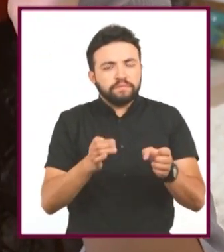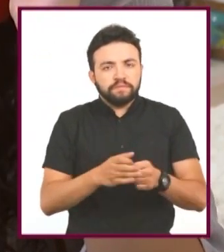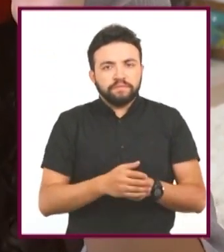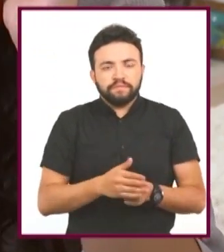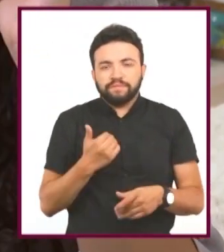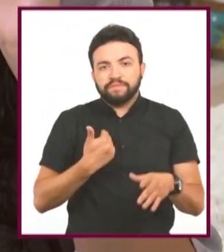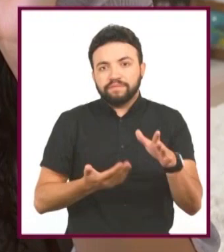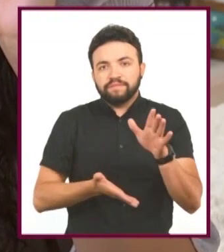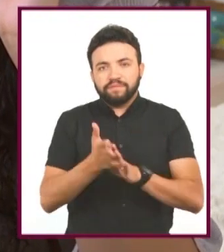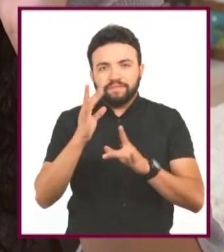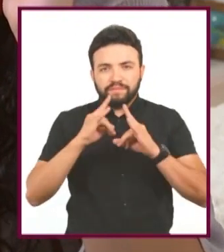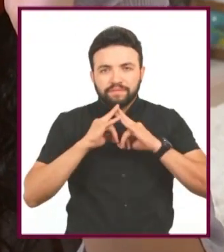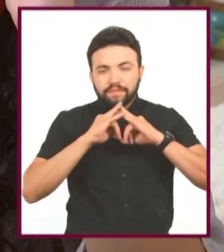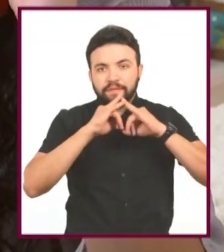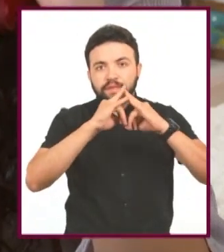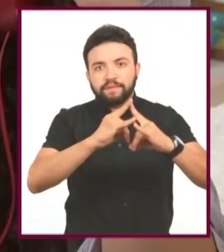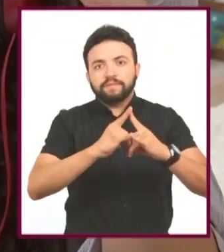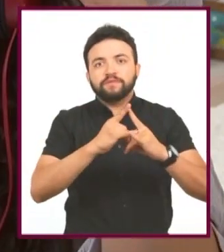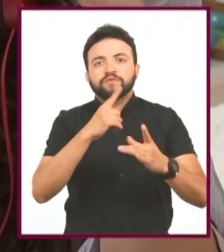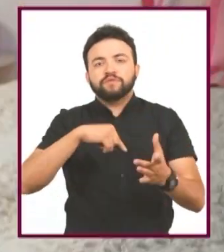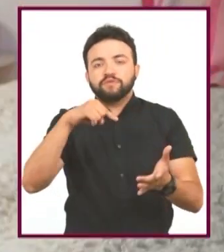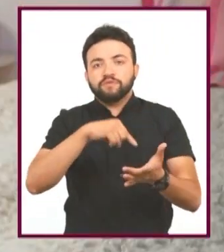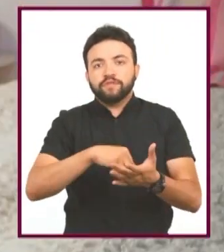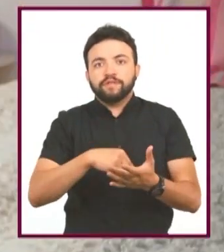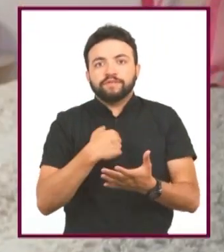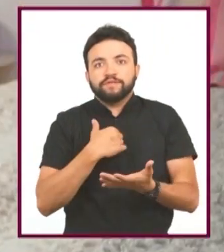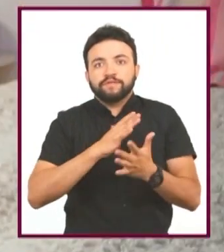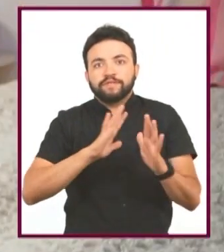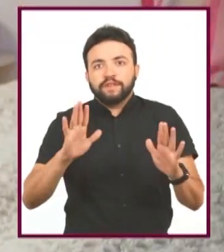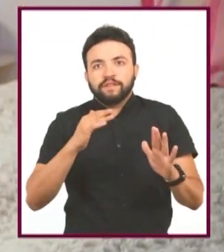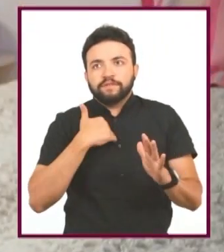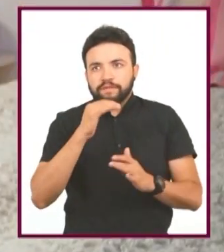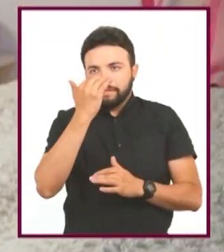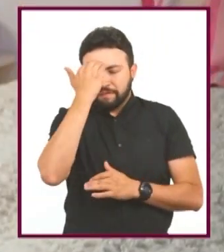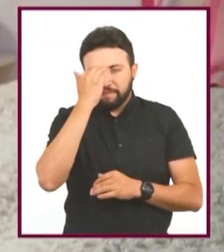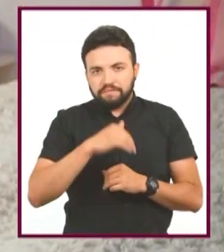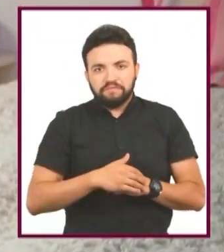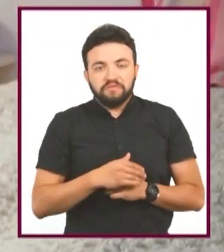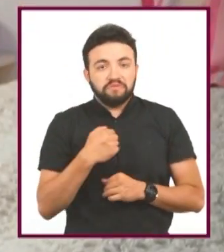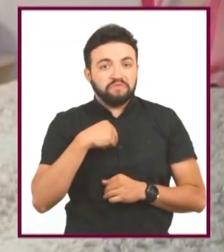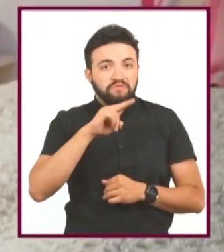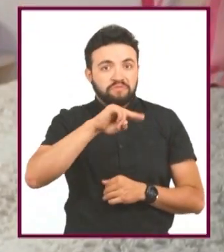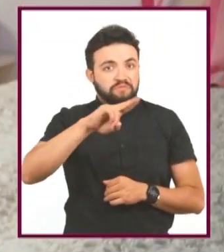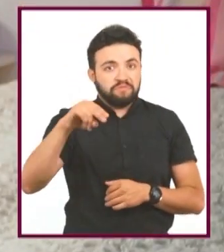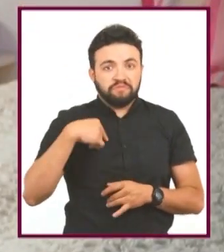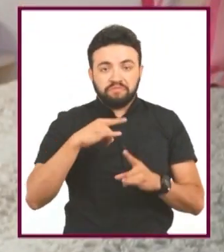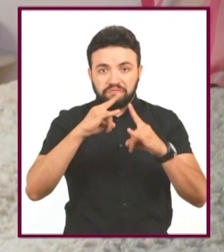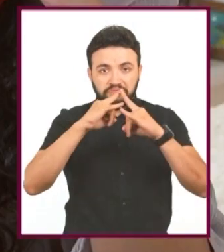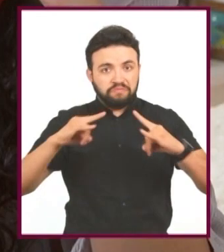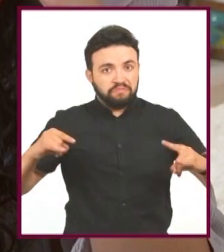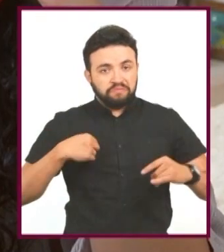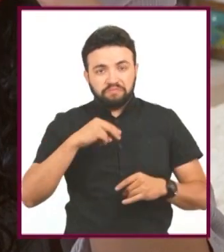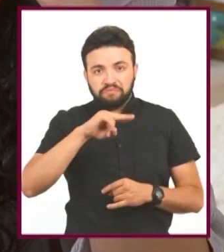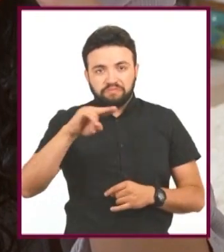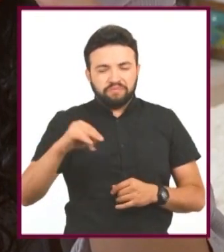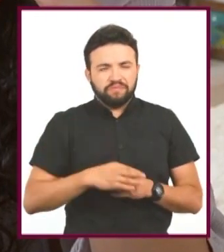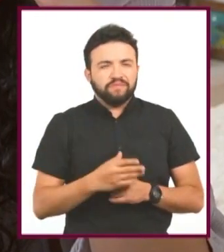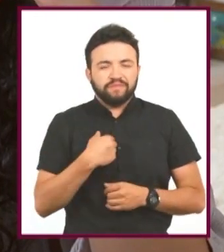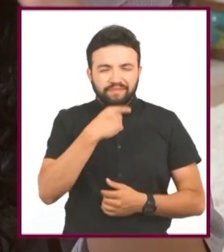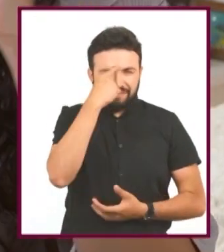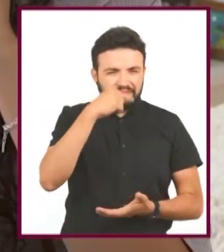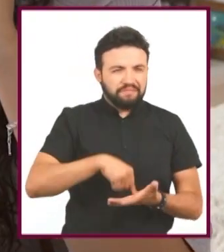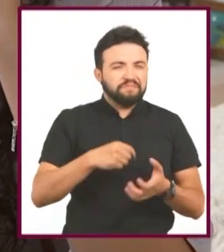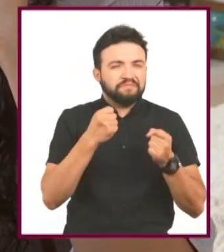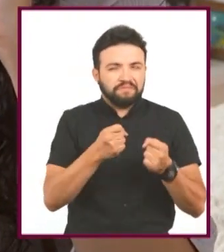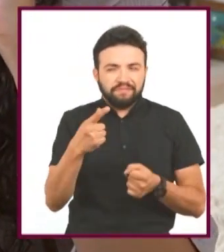Bien. Nos fuimos de campamento a un lugar que ya conocíamos. Ay, qué bueno. Yo nunca he acampado. Uy, creo